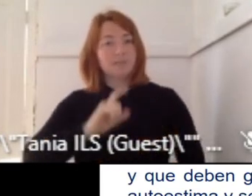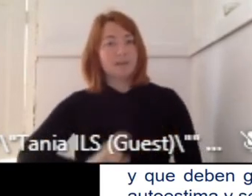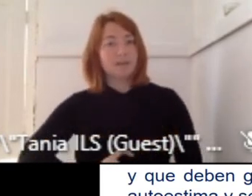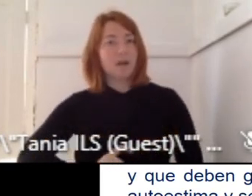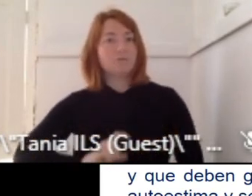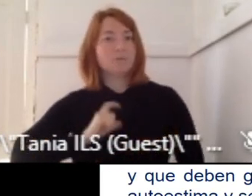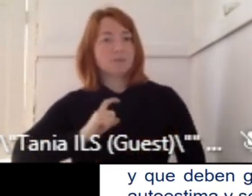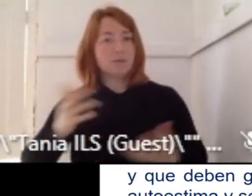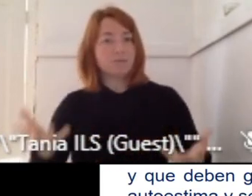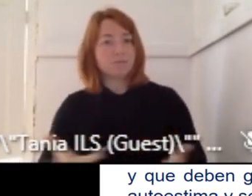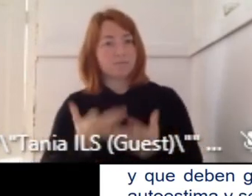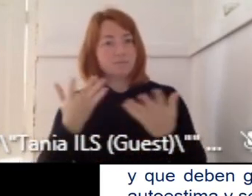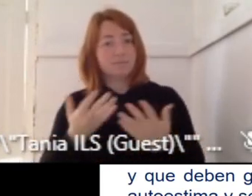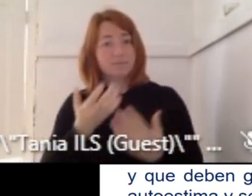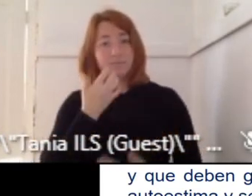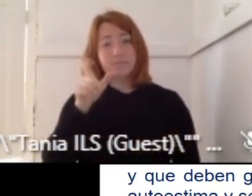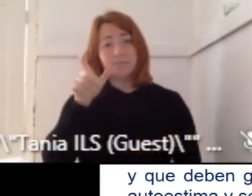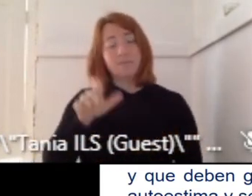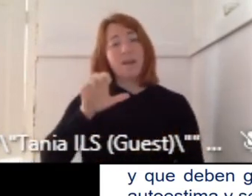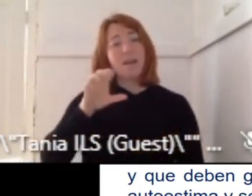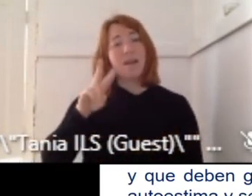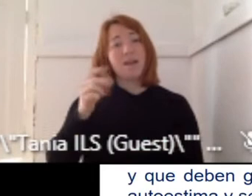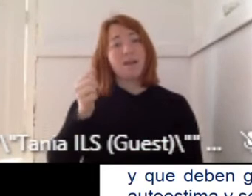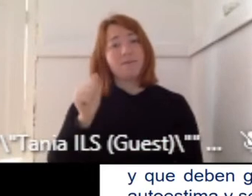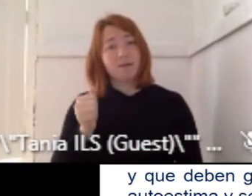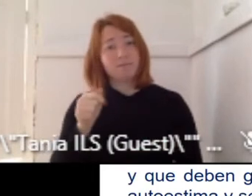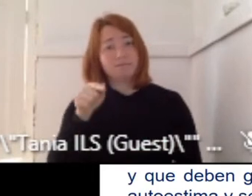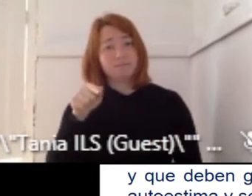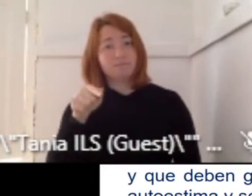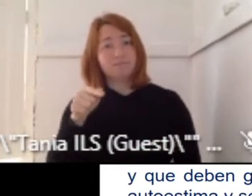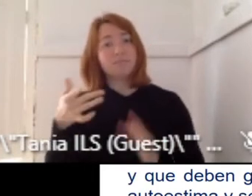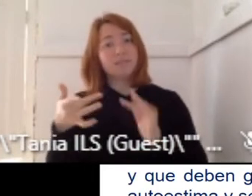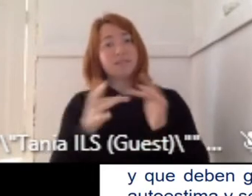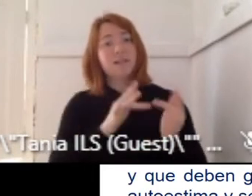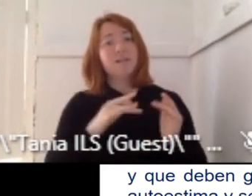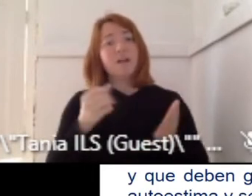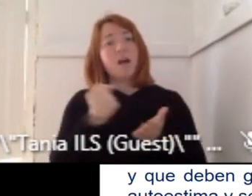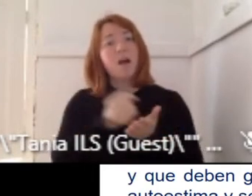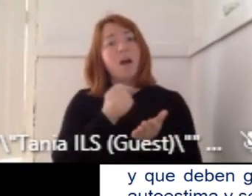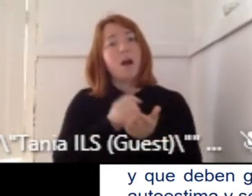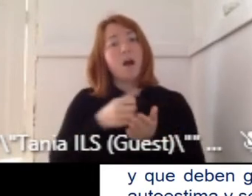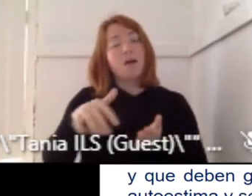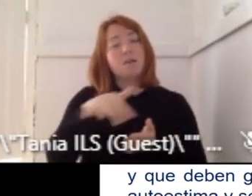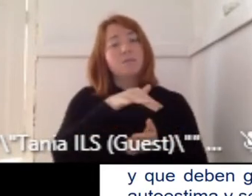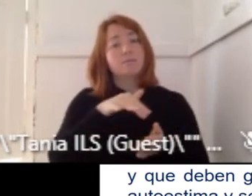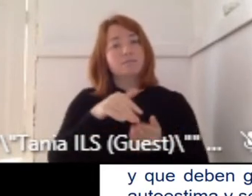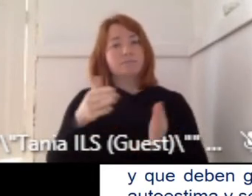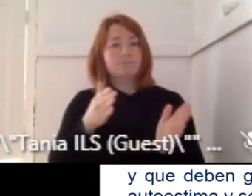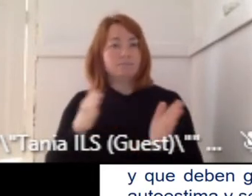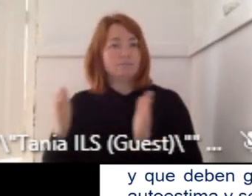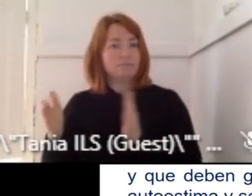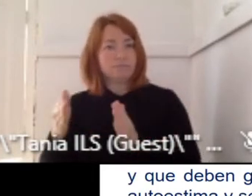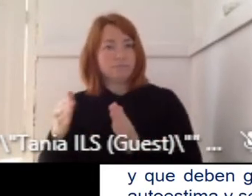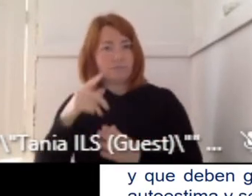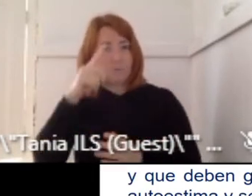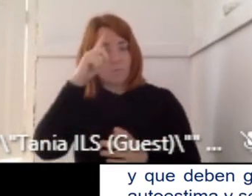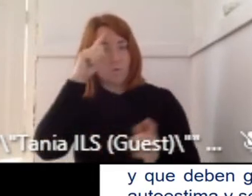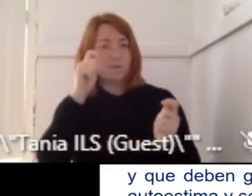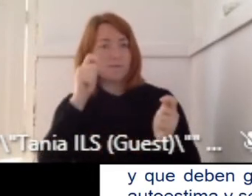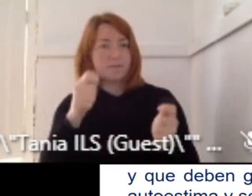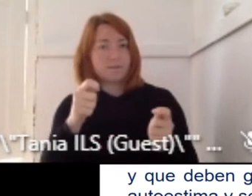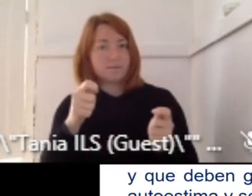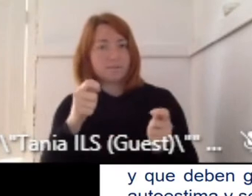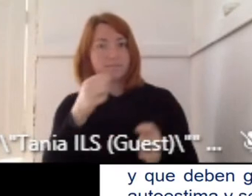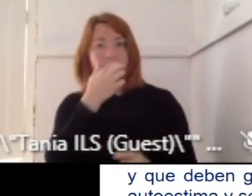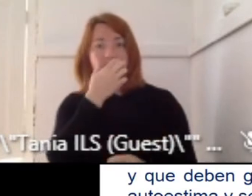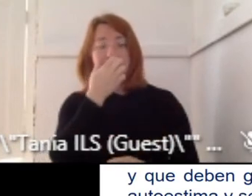esta comunicación, interacción en las aulas de ingeniería más allá de los estereotipos de género en la comunicación, y donde relata una experiencia